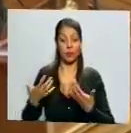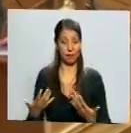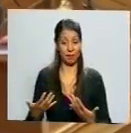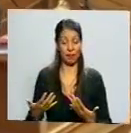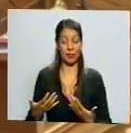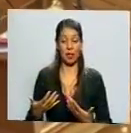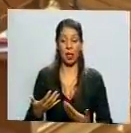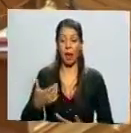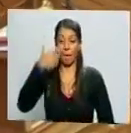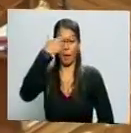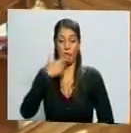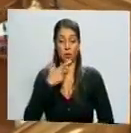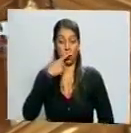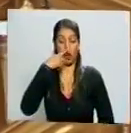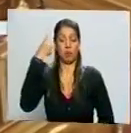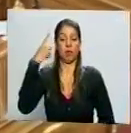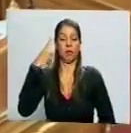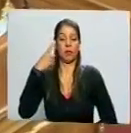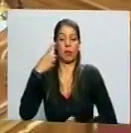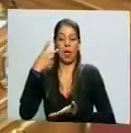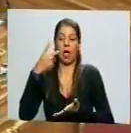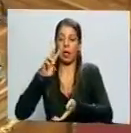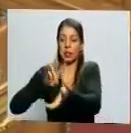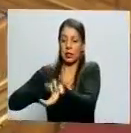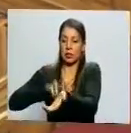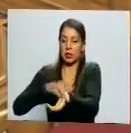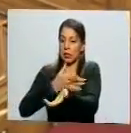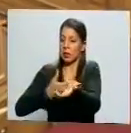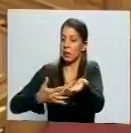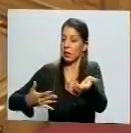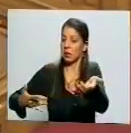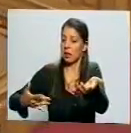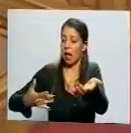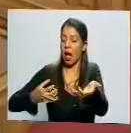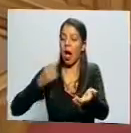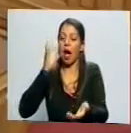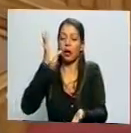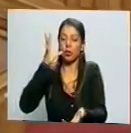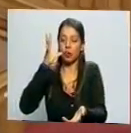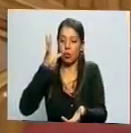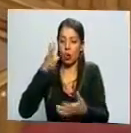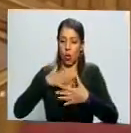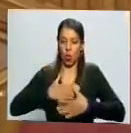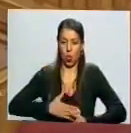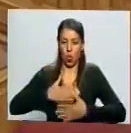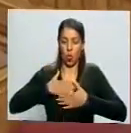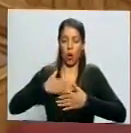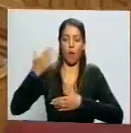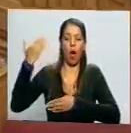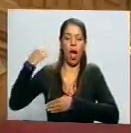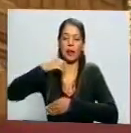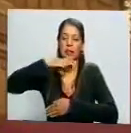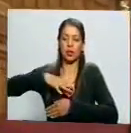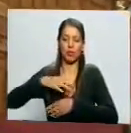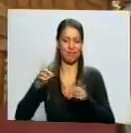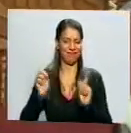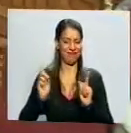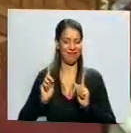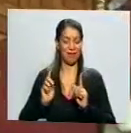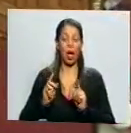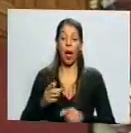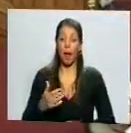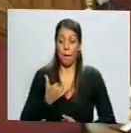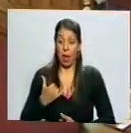azul, no era del linaje que tenían en su cuerpo, eran de los recursos públicos,